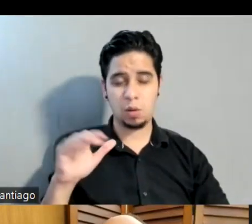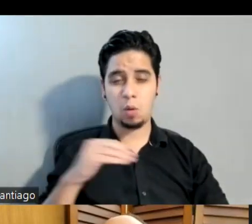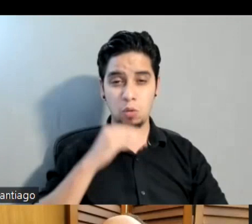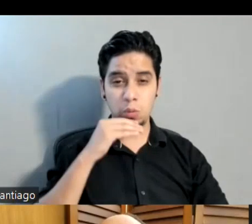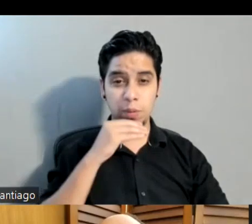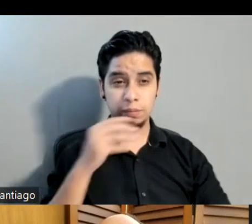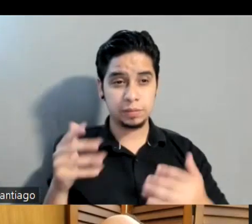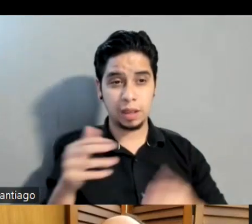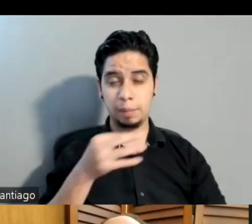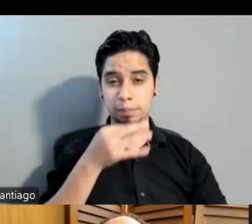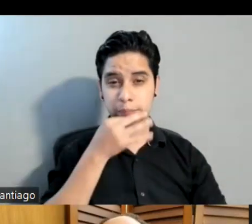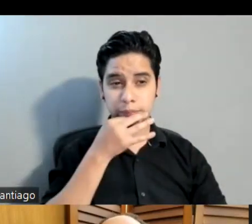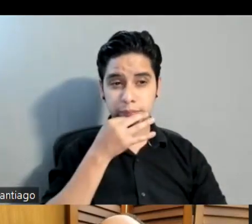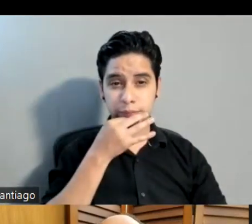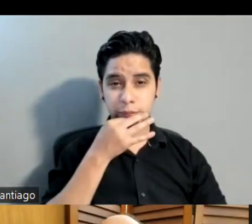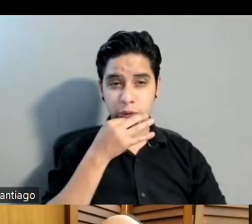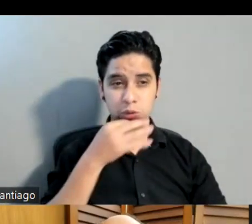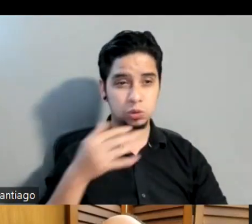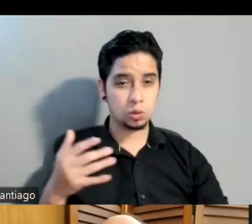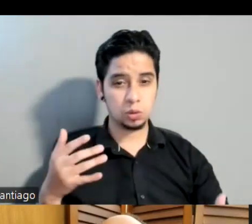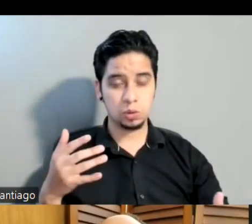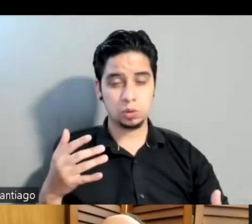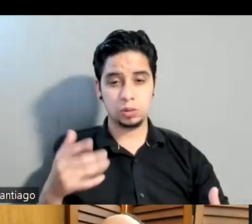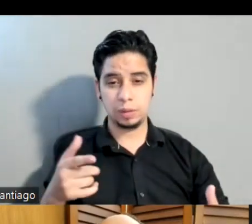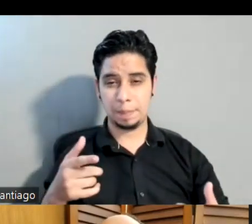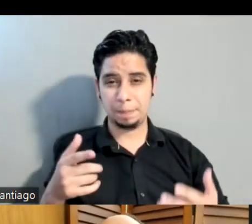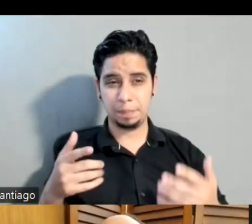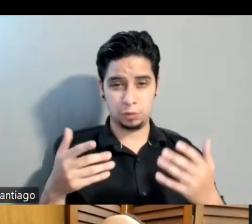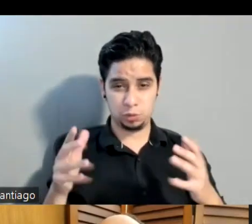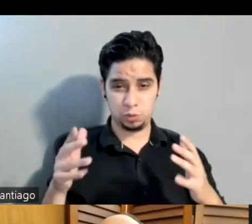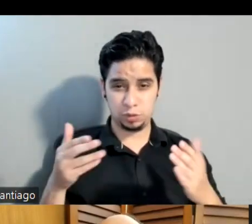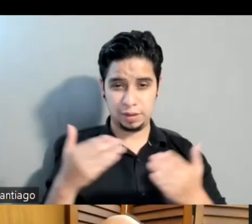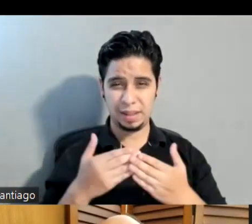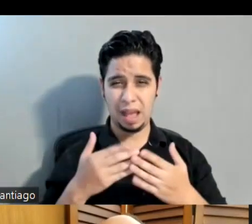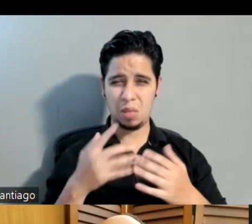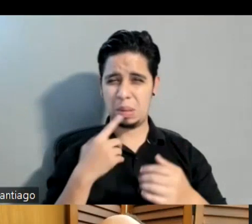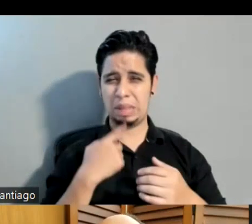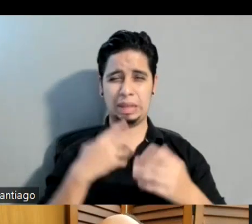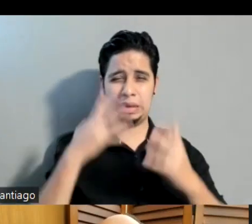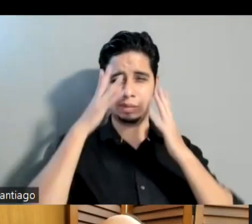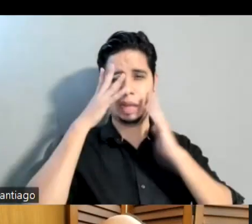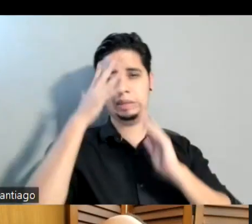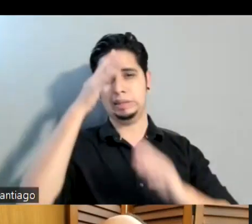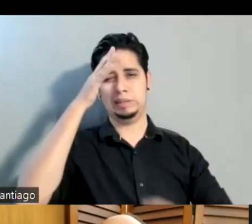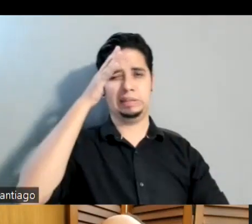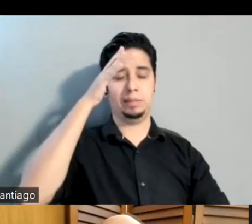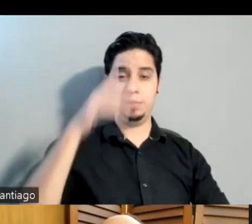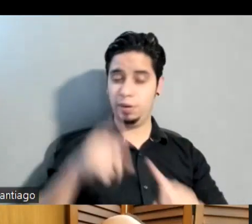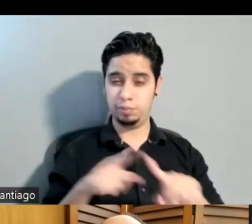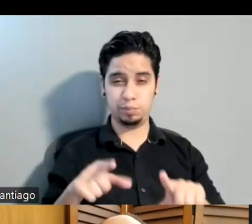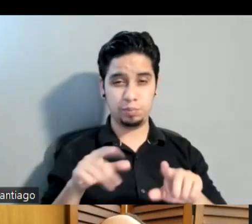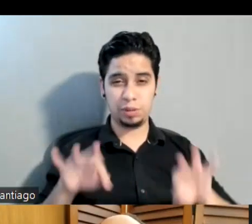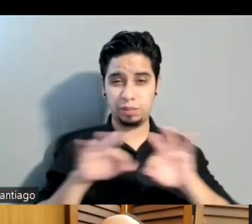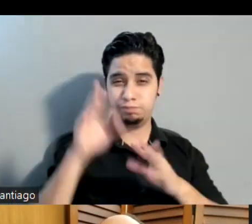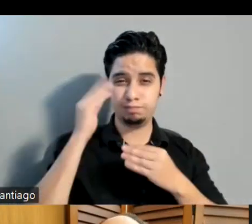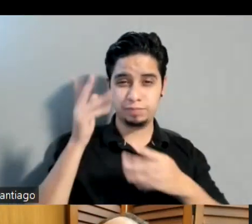el 28, dentro de 3 días, es que tú llegas. No te lo digo, pero es que hay que decírselo al público. 28, 29